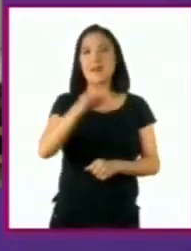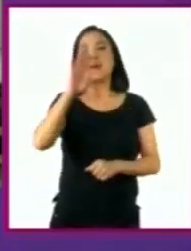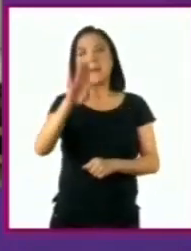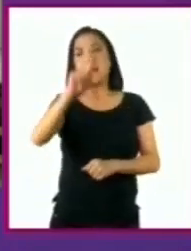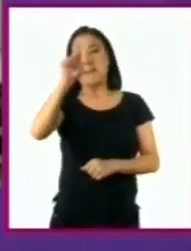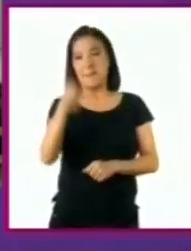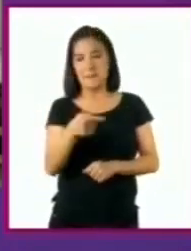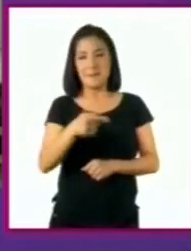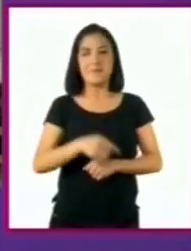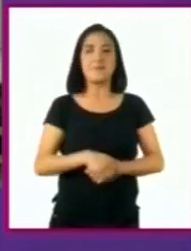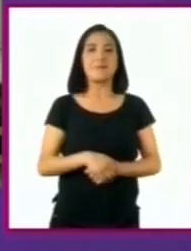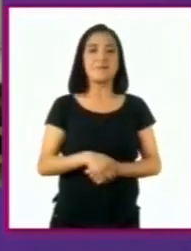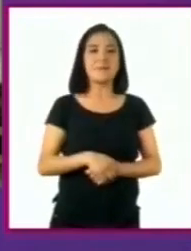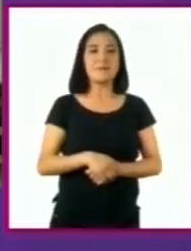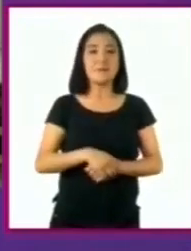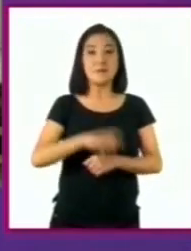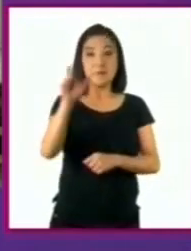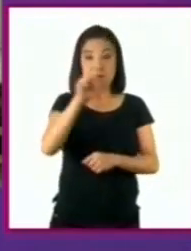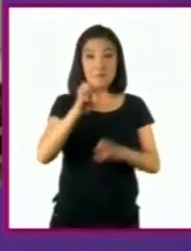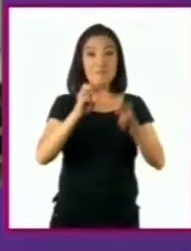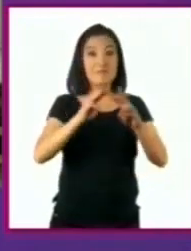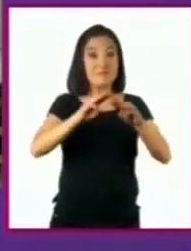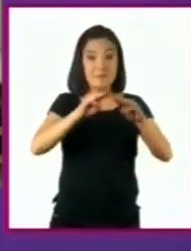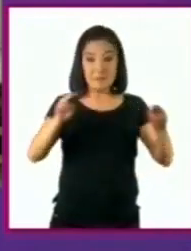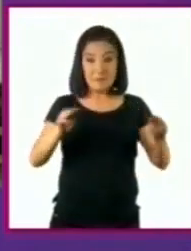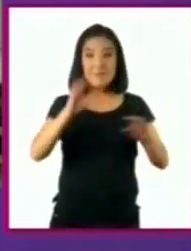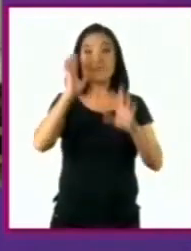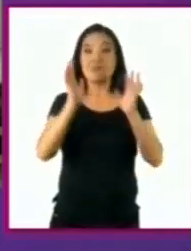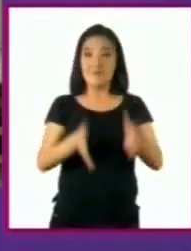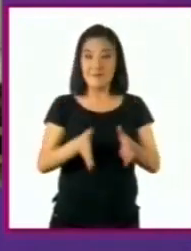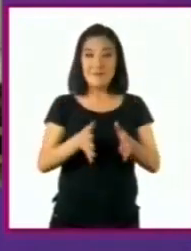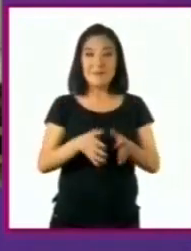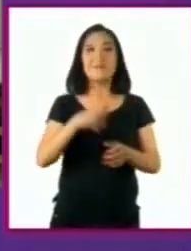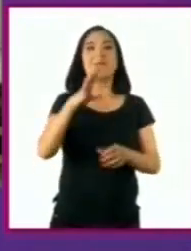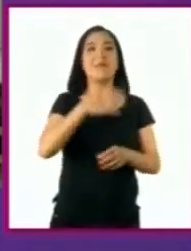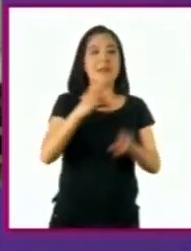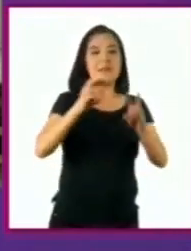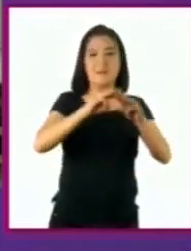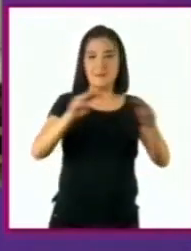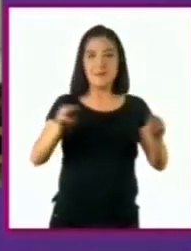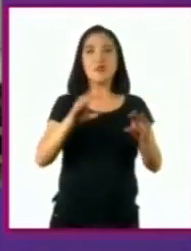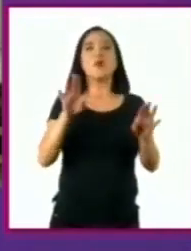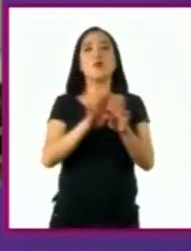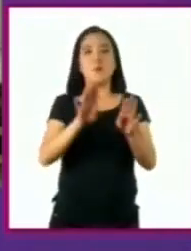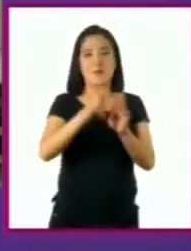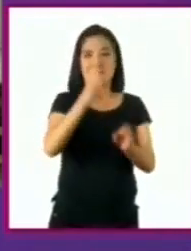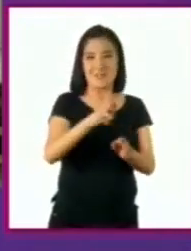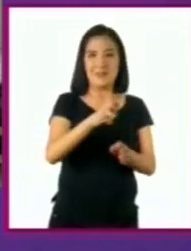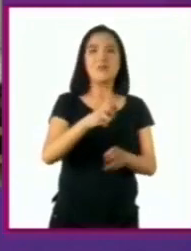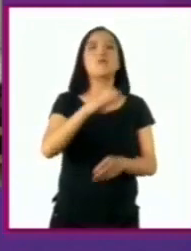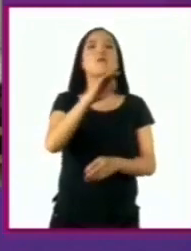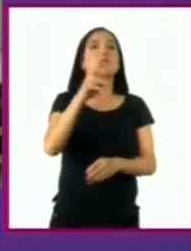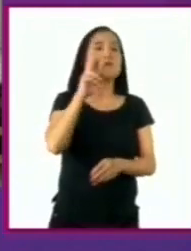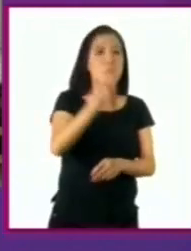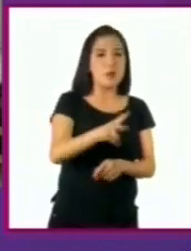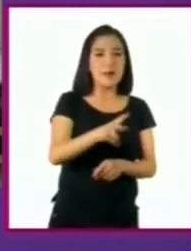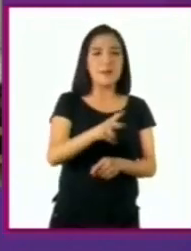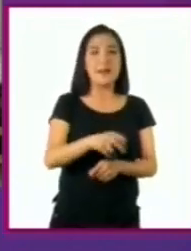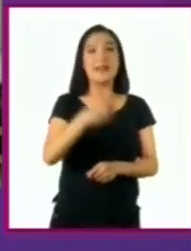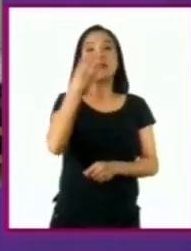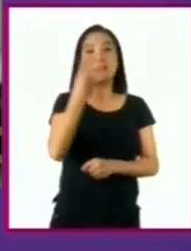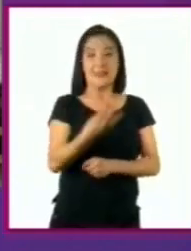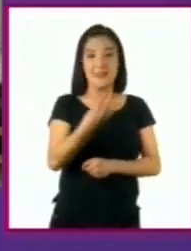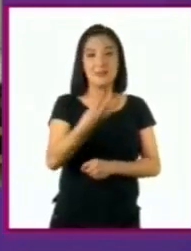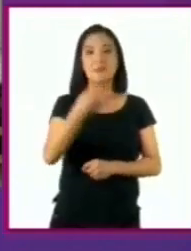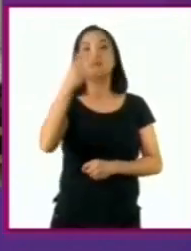A'B'. Al medir sus longitudes, las longitudes de estos segmentos, tenemos que son 3